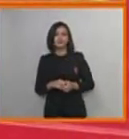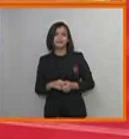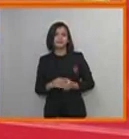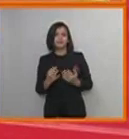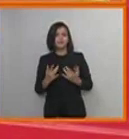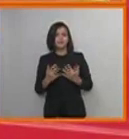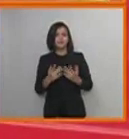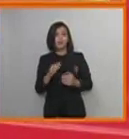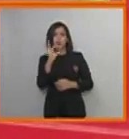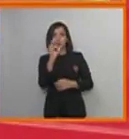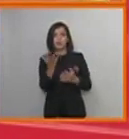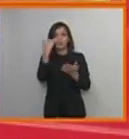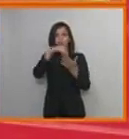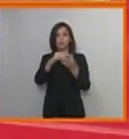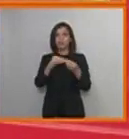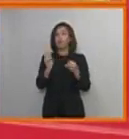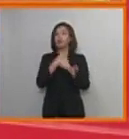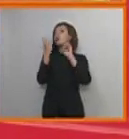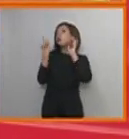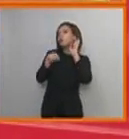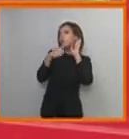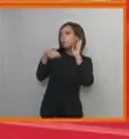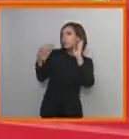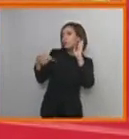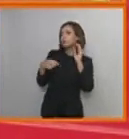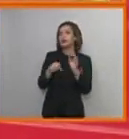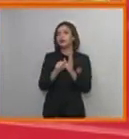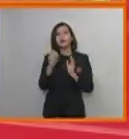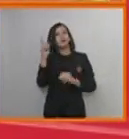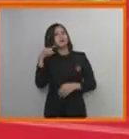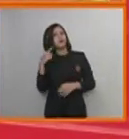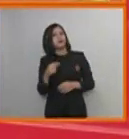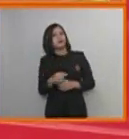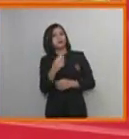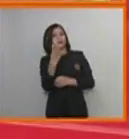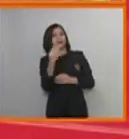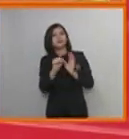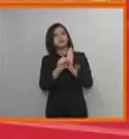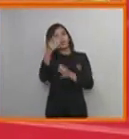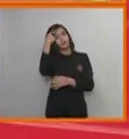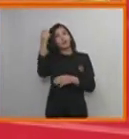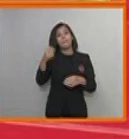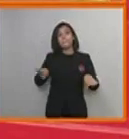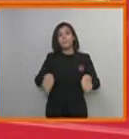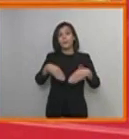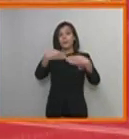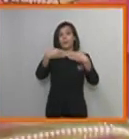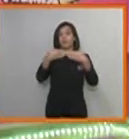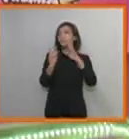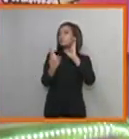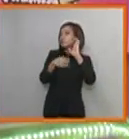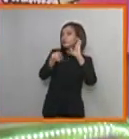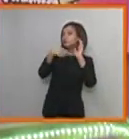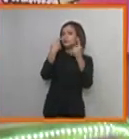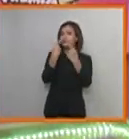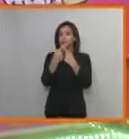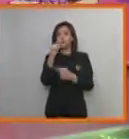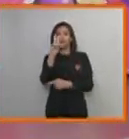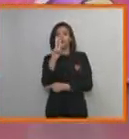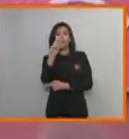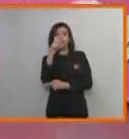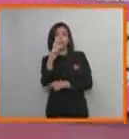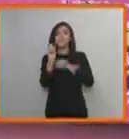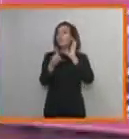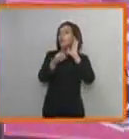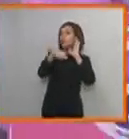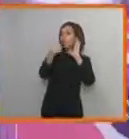Porque este es el 9, repito con mucho gusto, el número ganador para la diaria es el 14 con su símbolo de sueños boda. Para Multi-X es 2X, para más